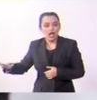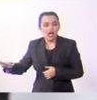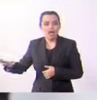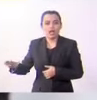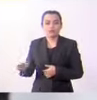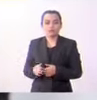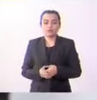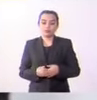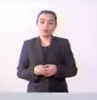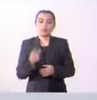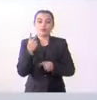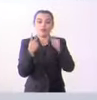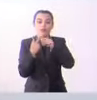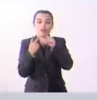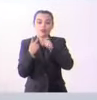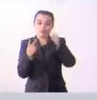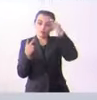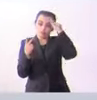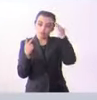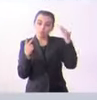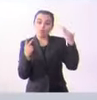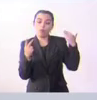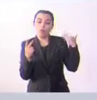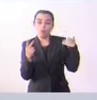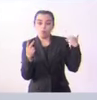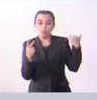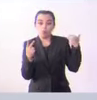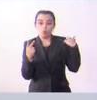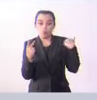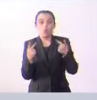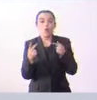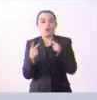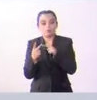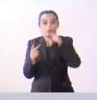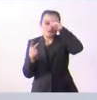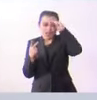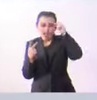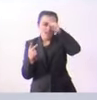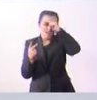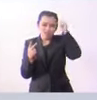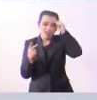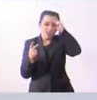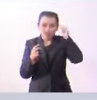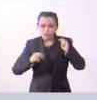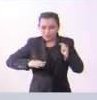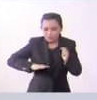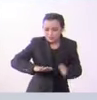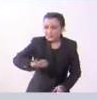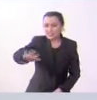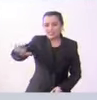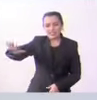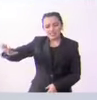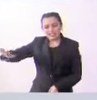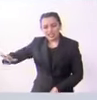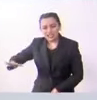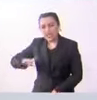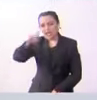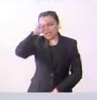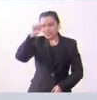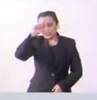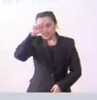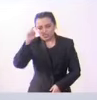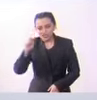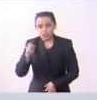otra trabajadora que también trabaja en el campo para sostener a su familia, que el trabajo los ha endurecido,